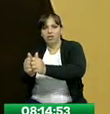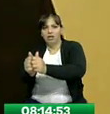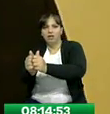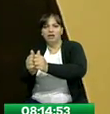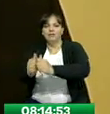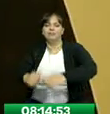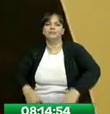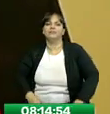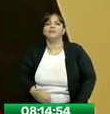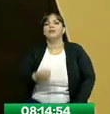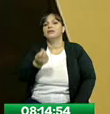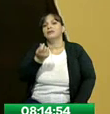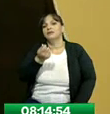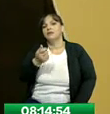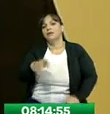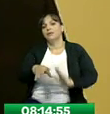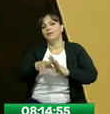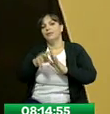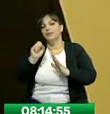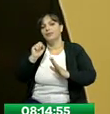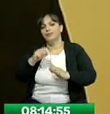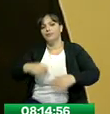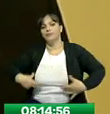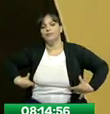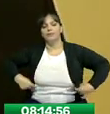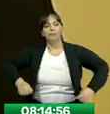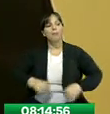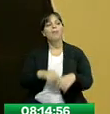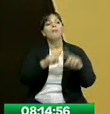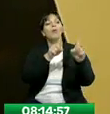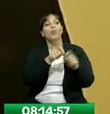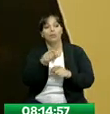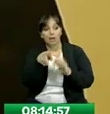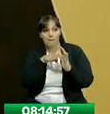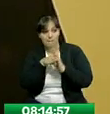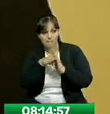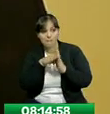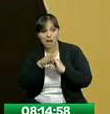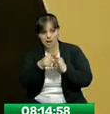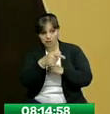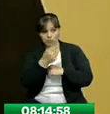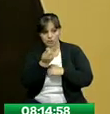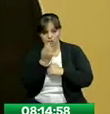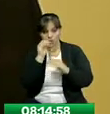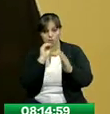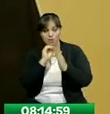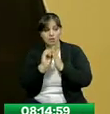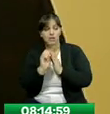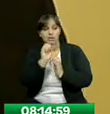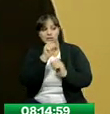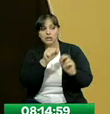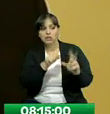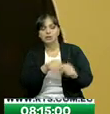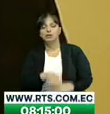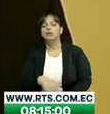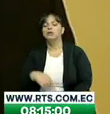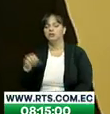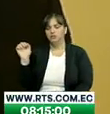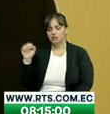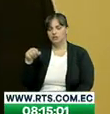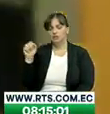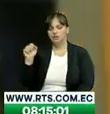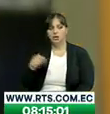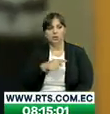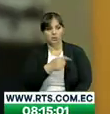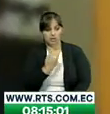proceden pues a embaucar a la señora a preguntarles ciertas si tenía cuentas bancarias y tenían tarjeta que tenía dinero